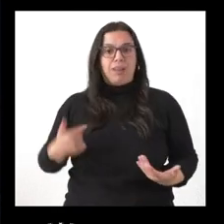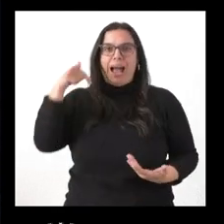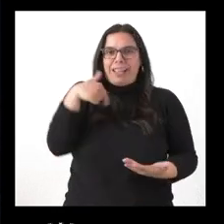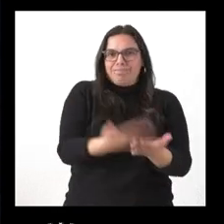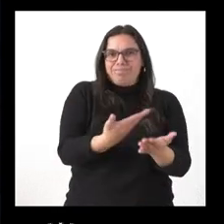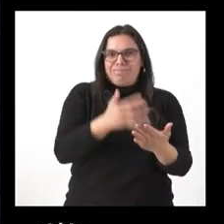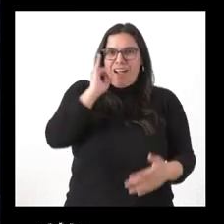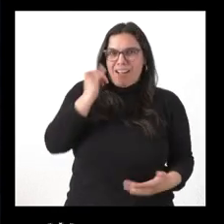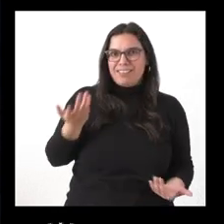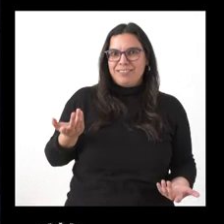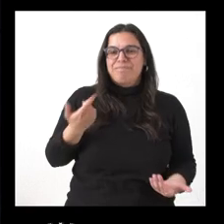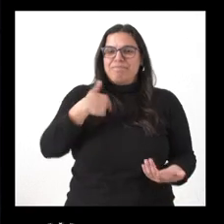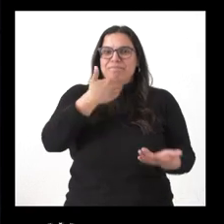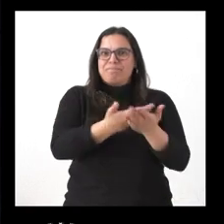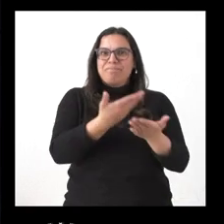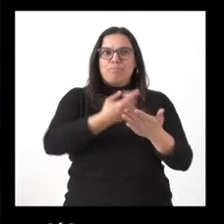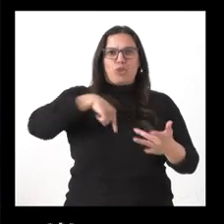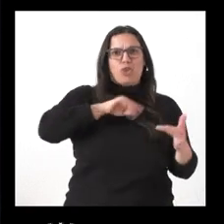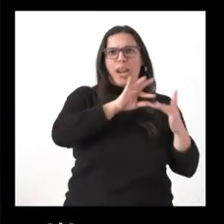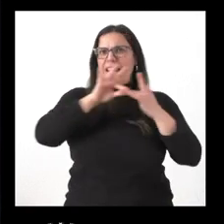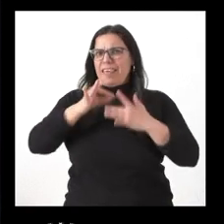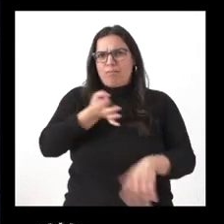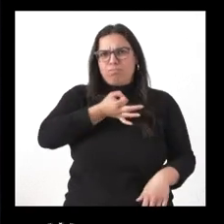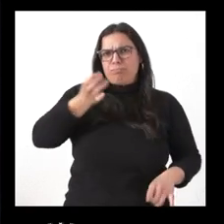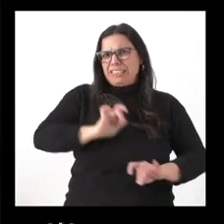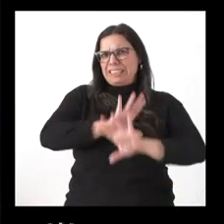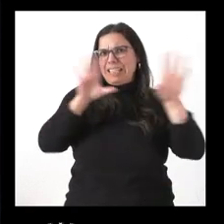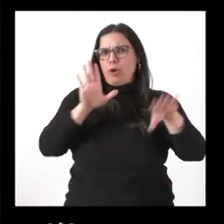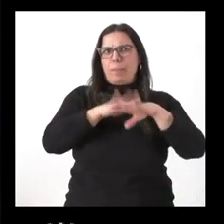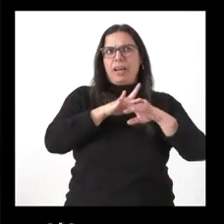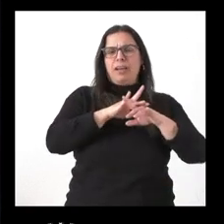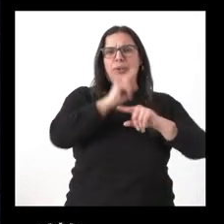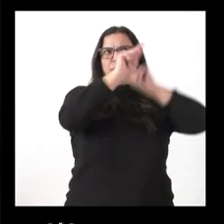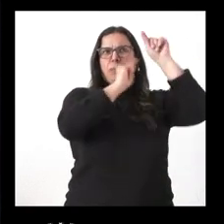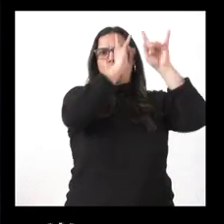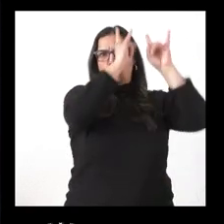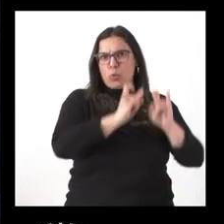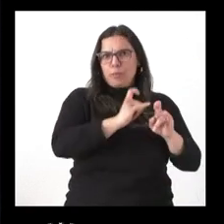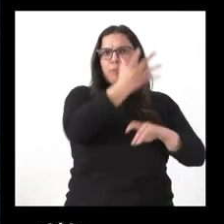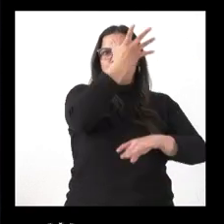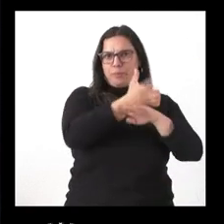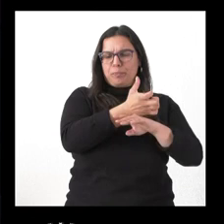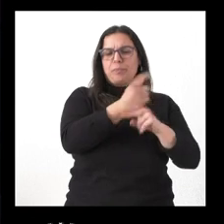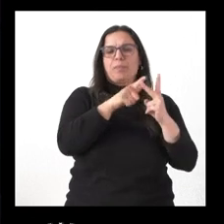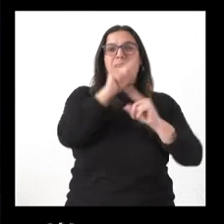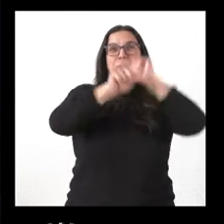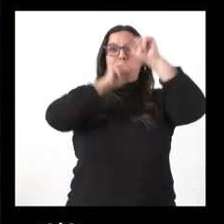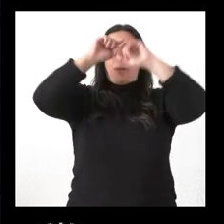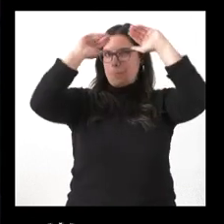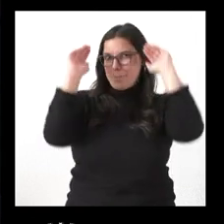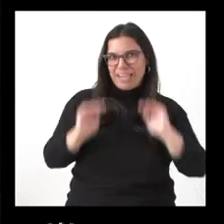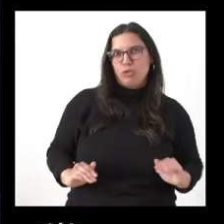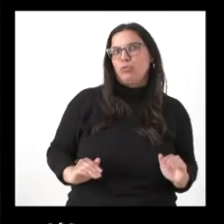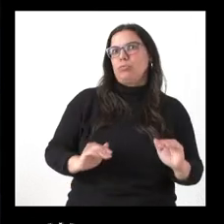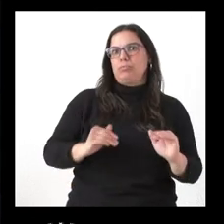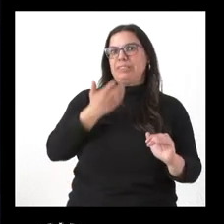los hechos es que tenemos un claro liderazgo en absorción de CO2 Somos la comunidad Autónoma que menos CO2 emite a la hora de